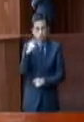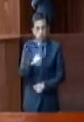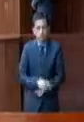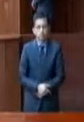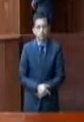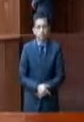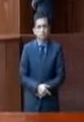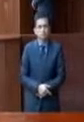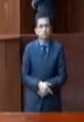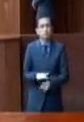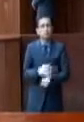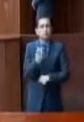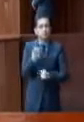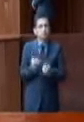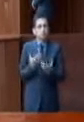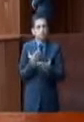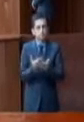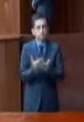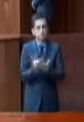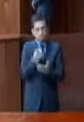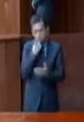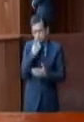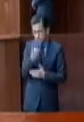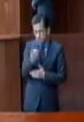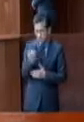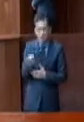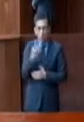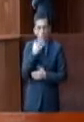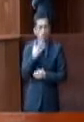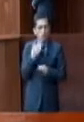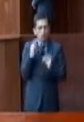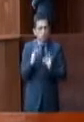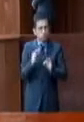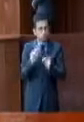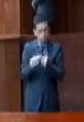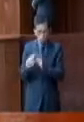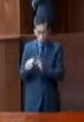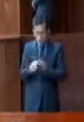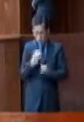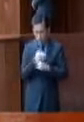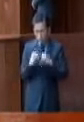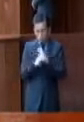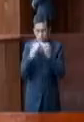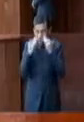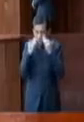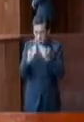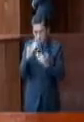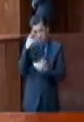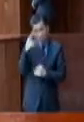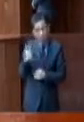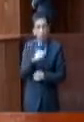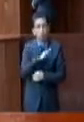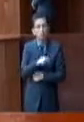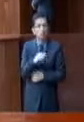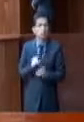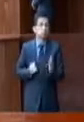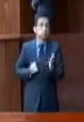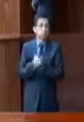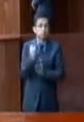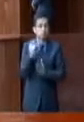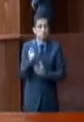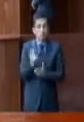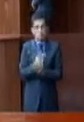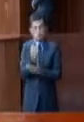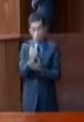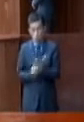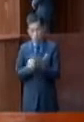propuesta precisa que no se cuenta con elementos probatorios idóneas y suficientes para concluir la existencia del programa social